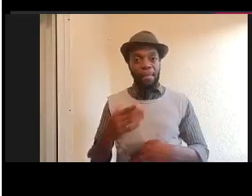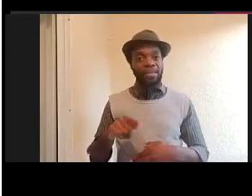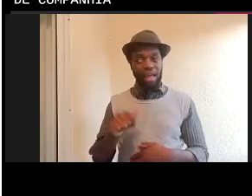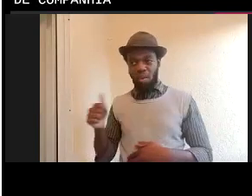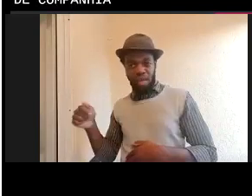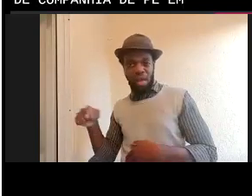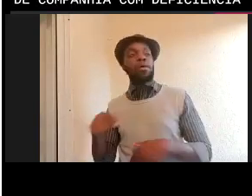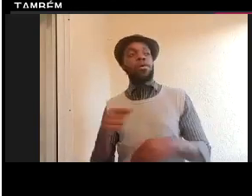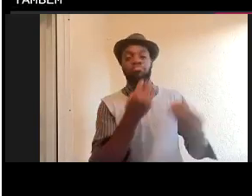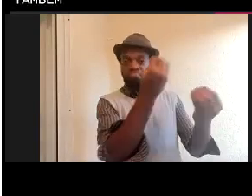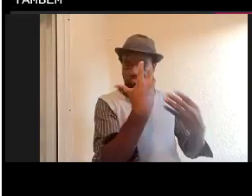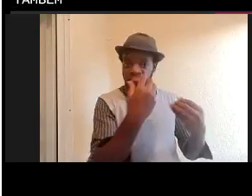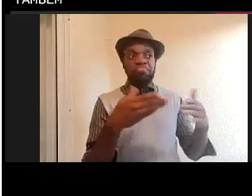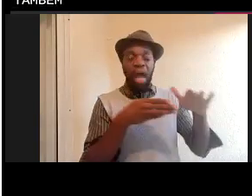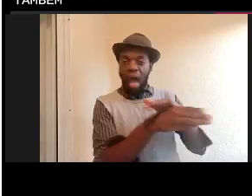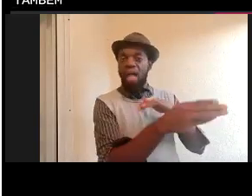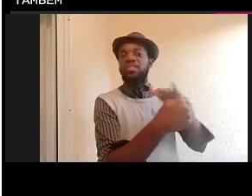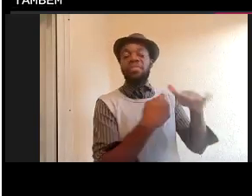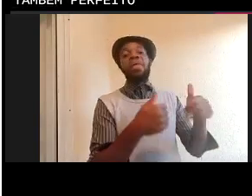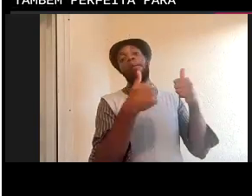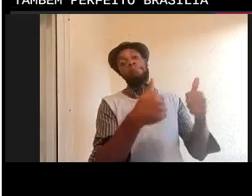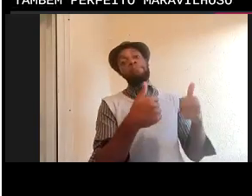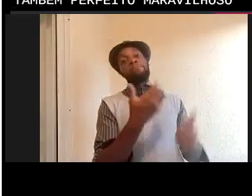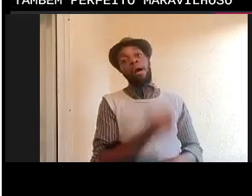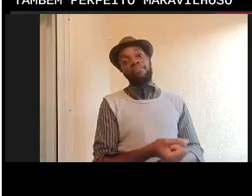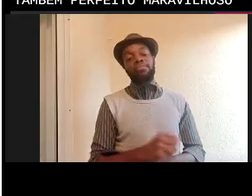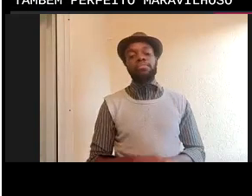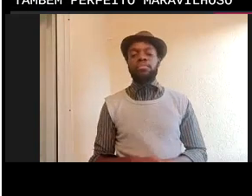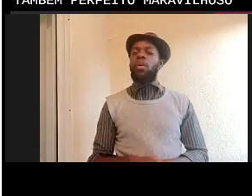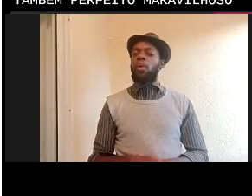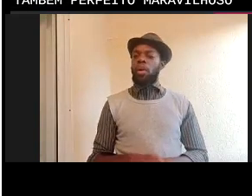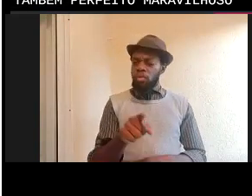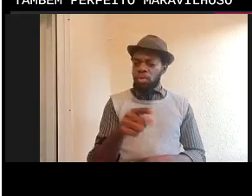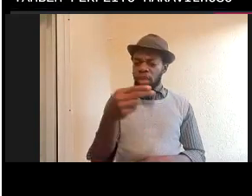Ah, excelente, Eliezer. Rodrigo Barrera Godínez.